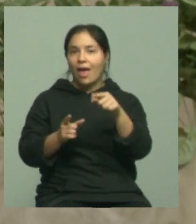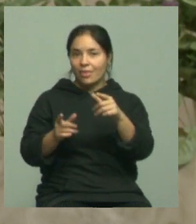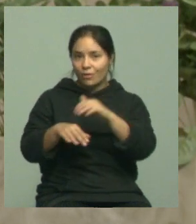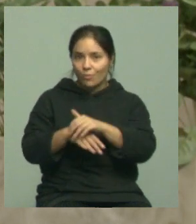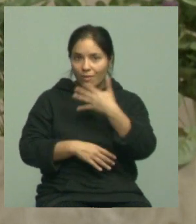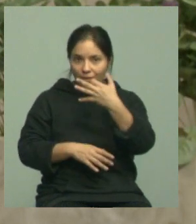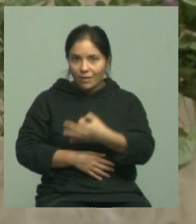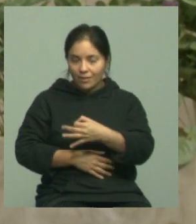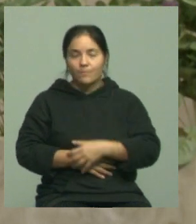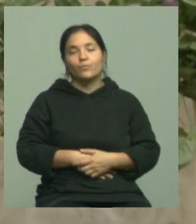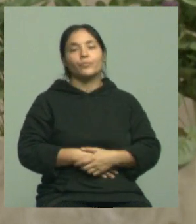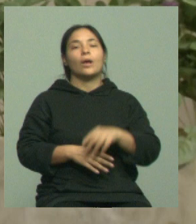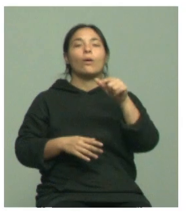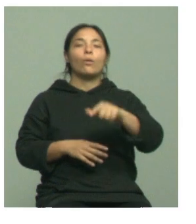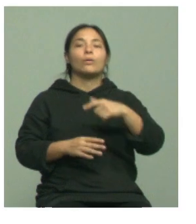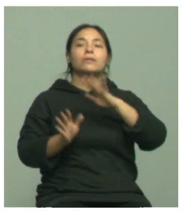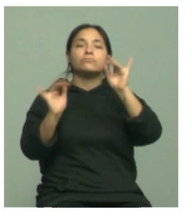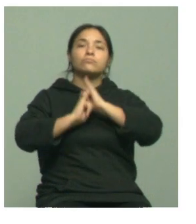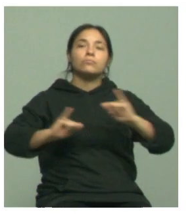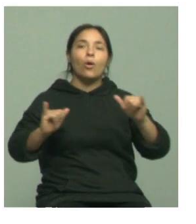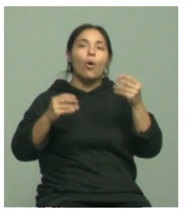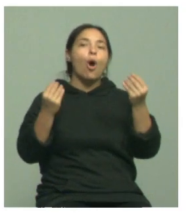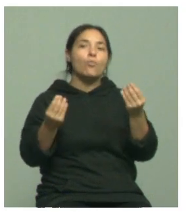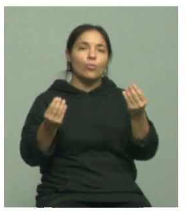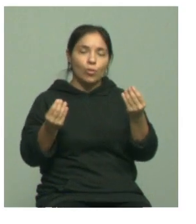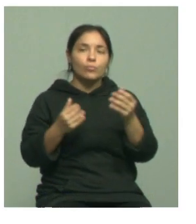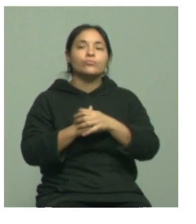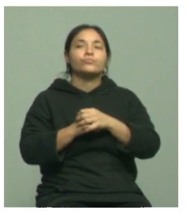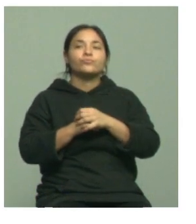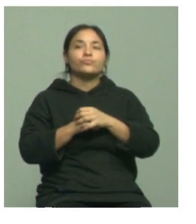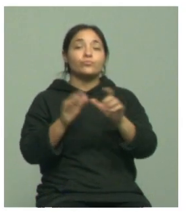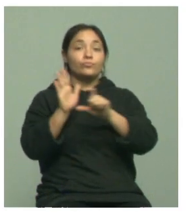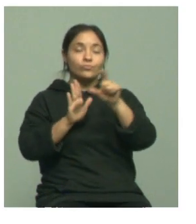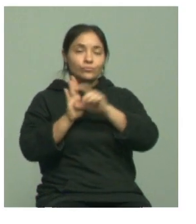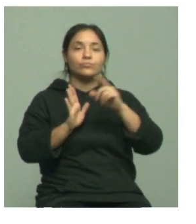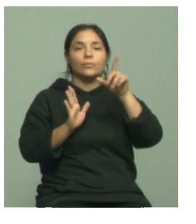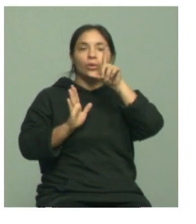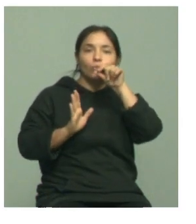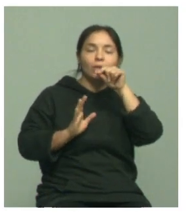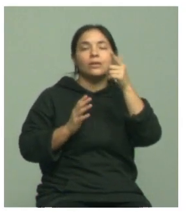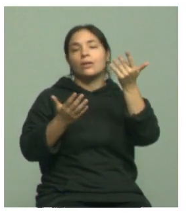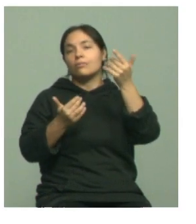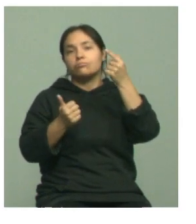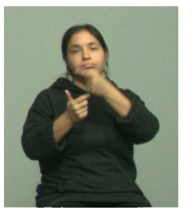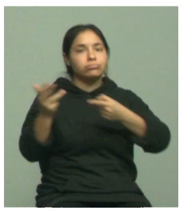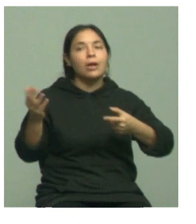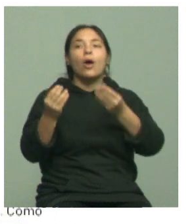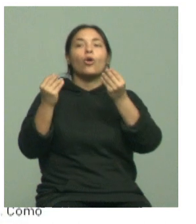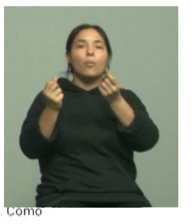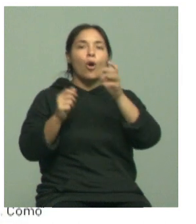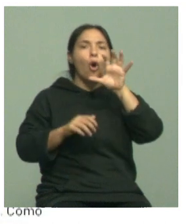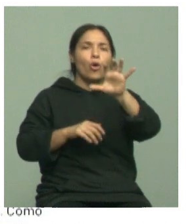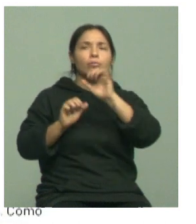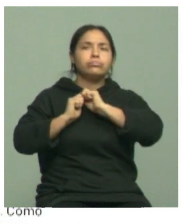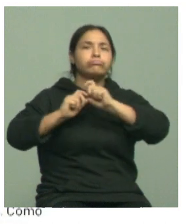poco también de cómo las redes de alguna manera se meten en esto y pueden fomentar el odio, Sí, ¿no? en la universidad